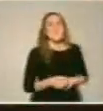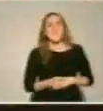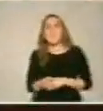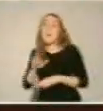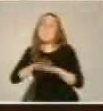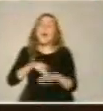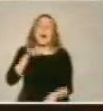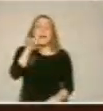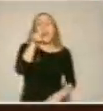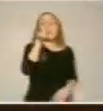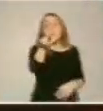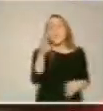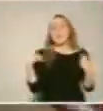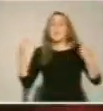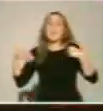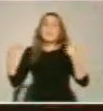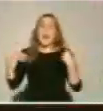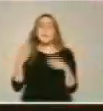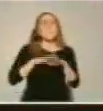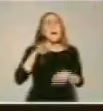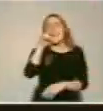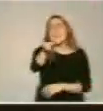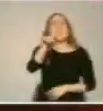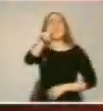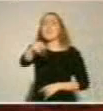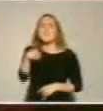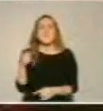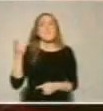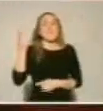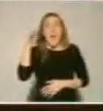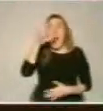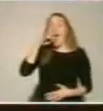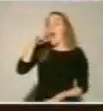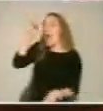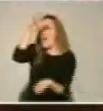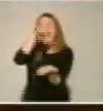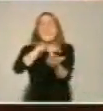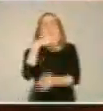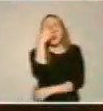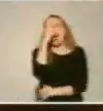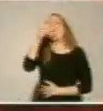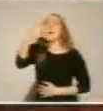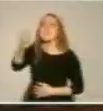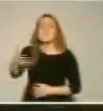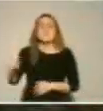locos, para hacerte disfrutar, para ti, que ha llegado el carnaval.